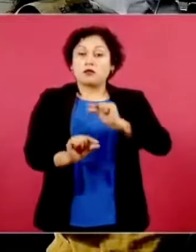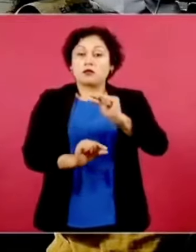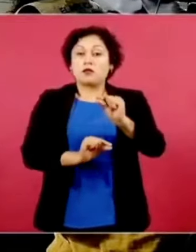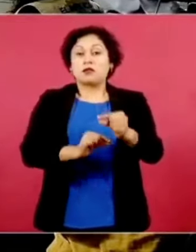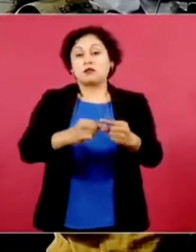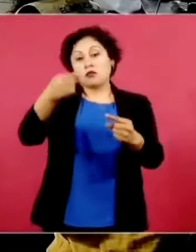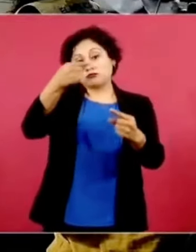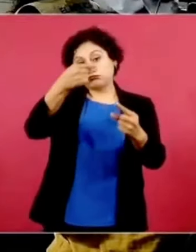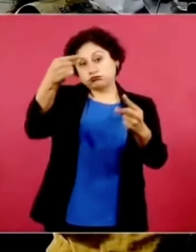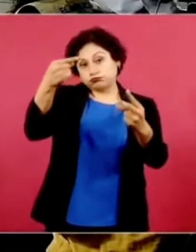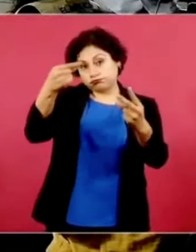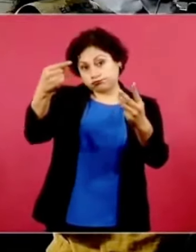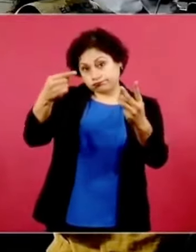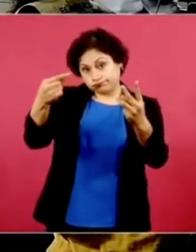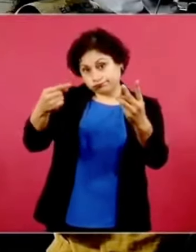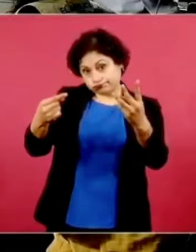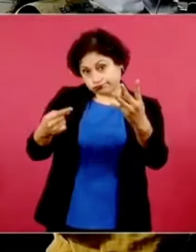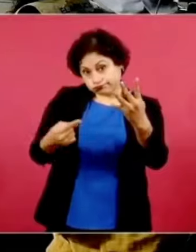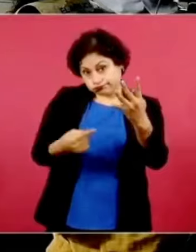eso no tiene que ver nada con lo